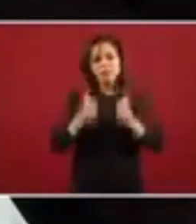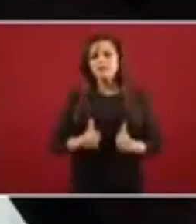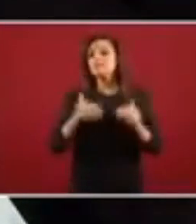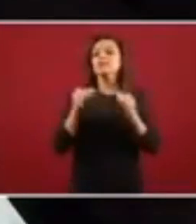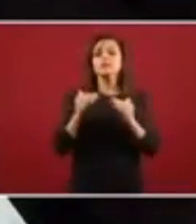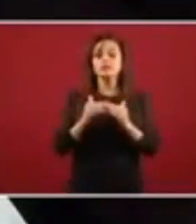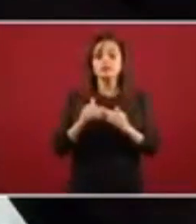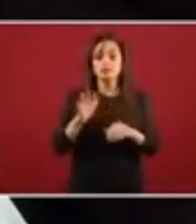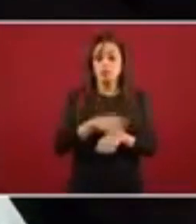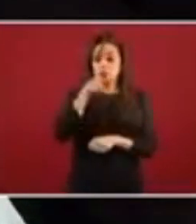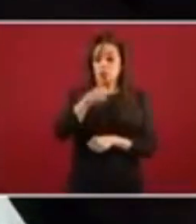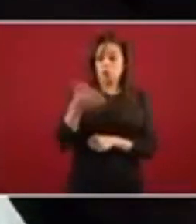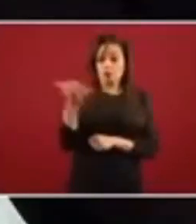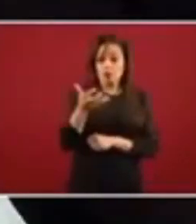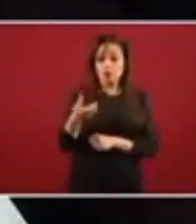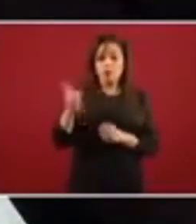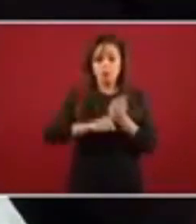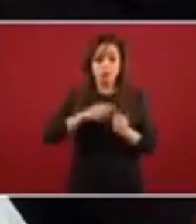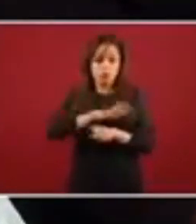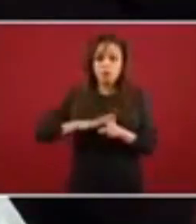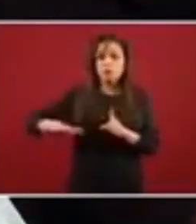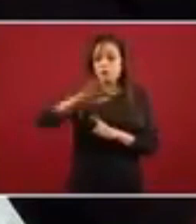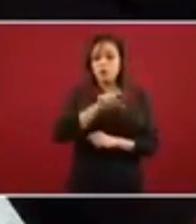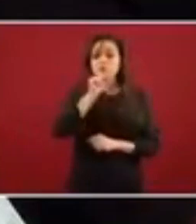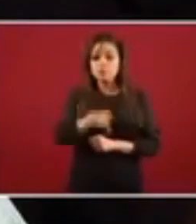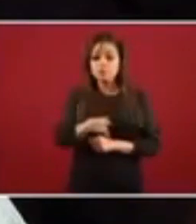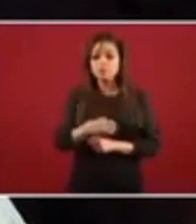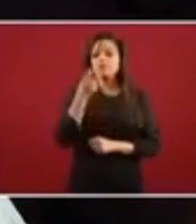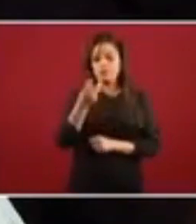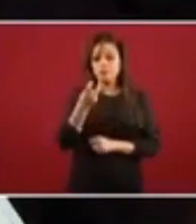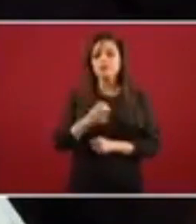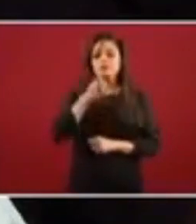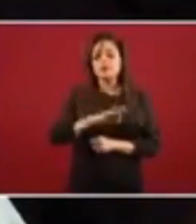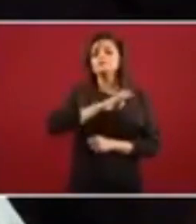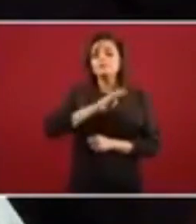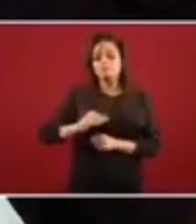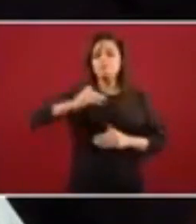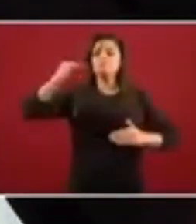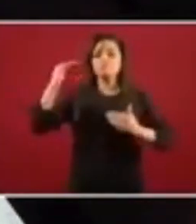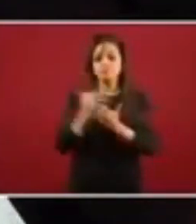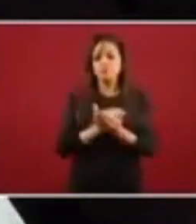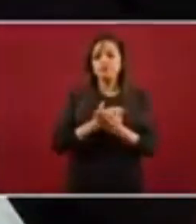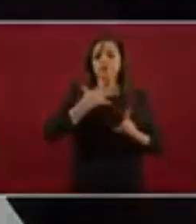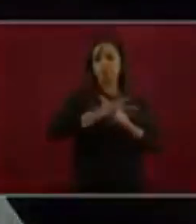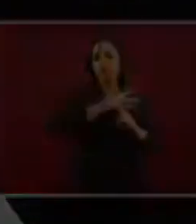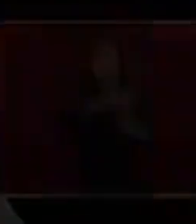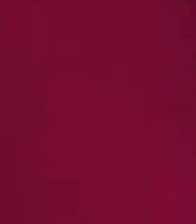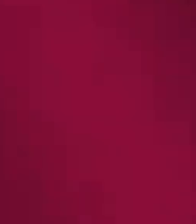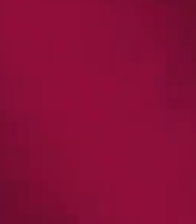tú y lo hacemos todos, es la única manera de reducir la transmisión de este